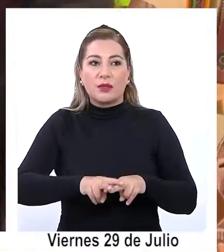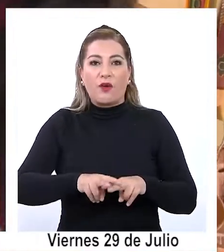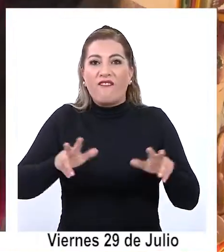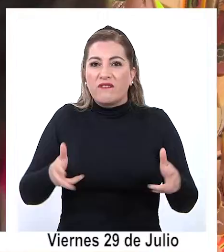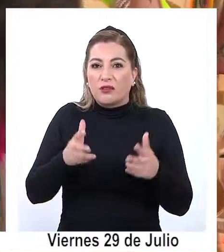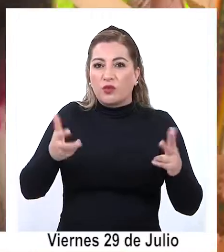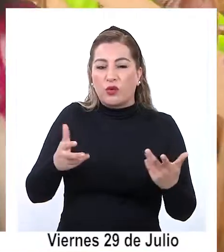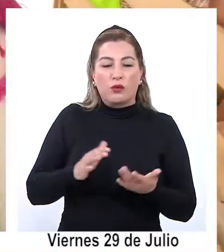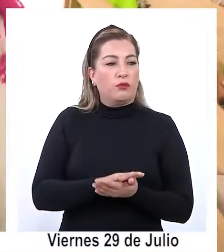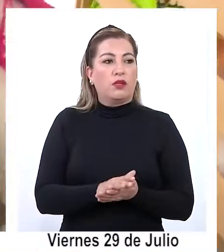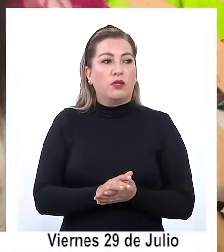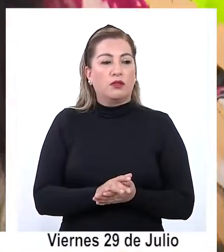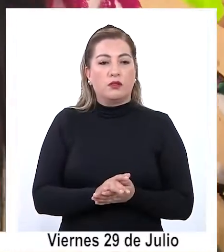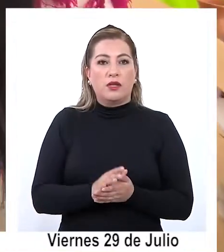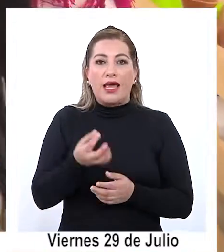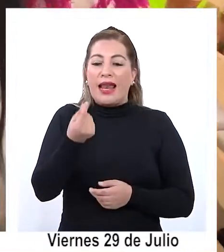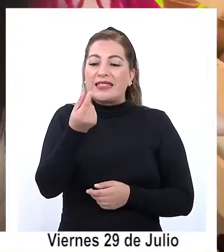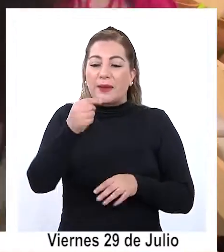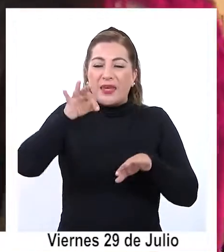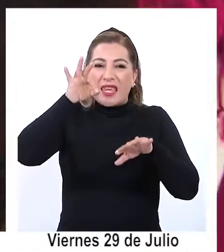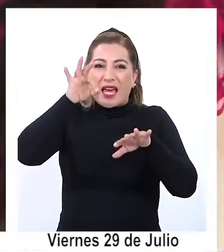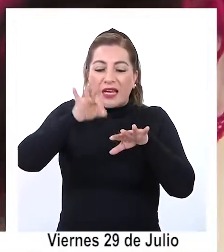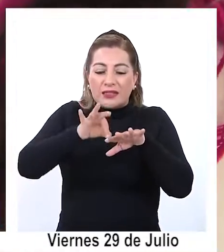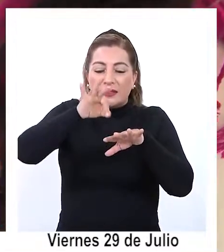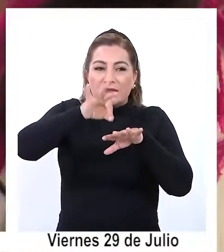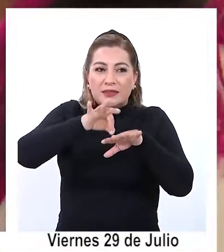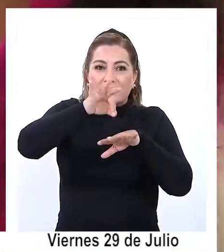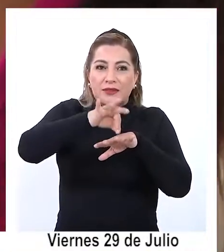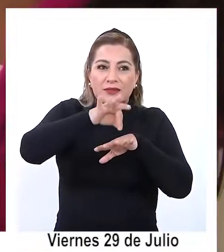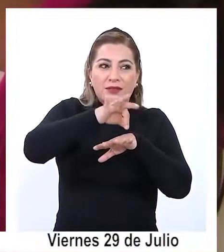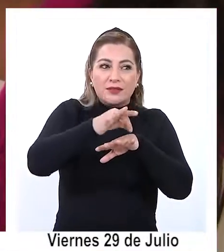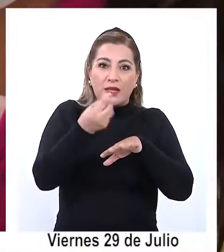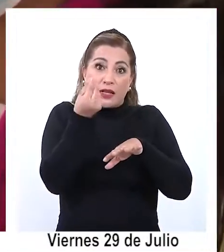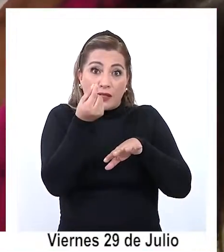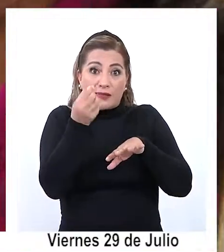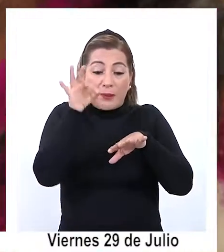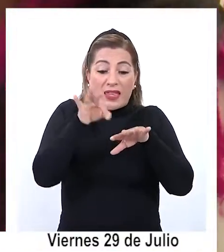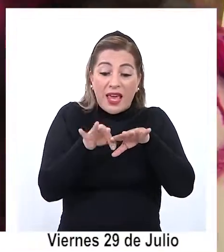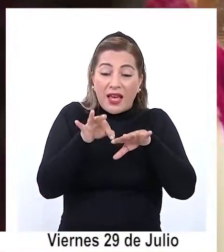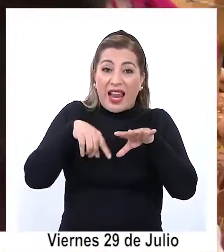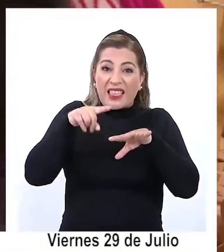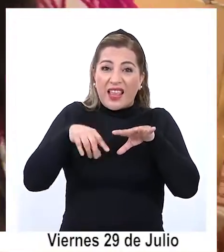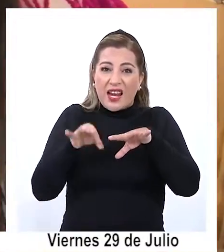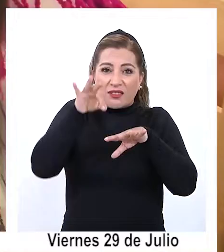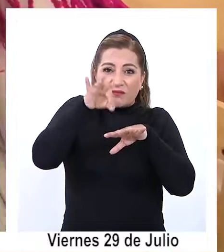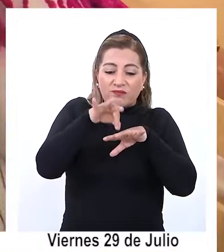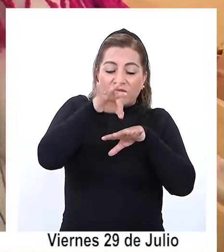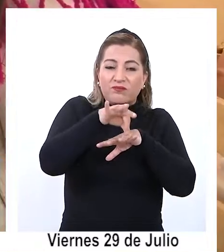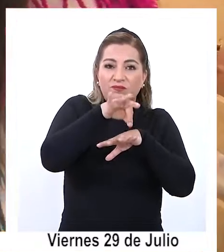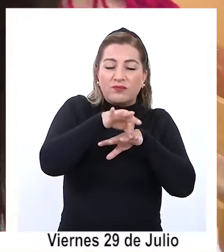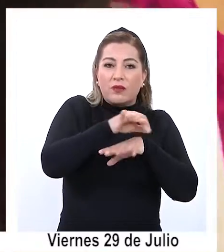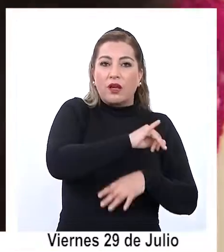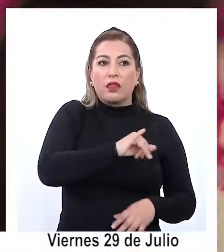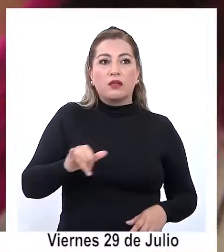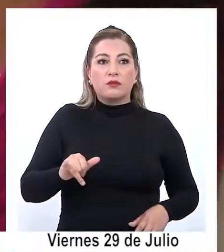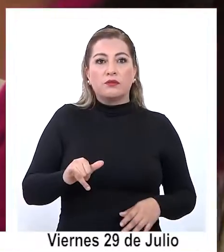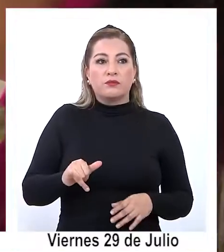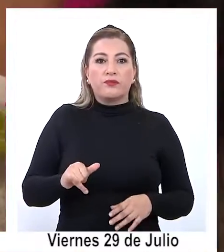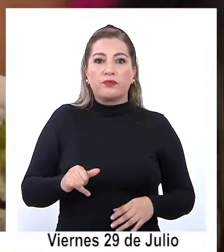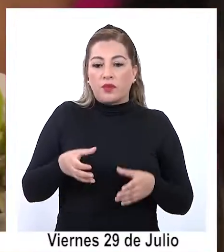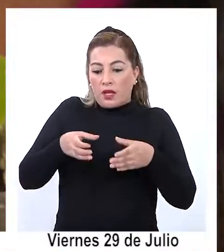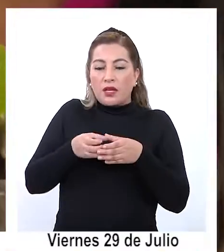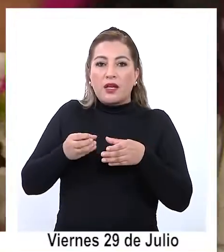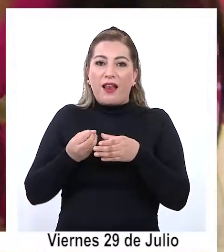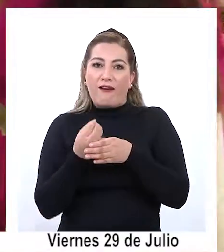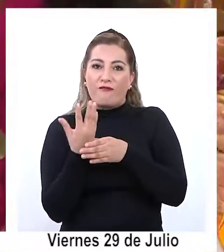hortalizas, desde las semillas que nosotros plantamos hasta los almácigos